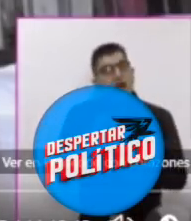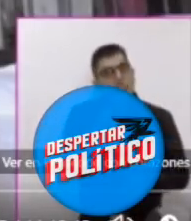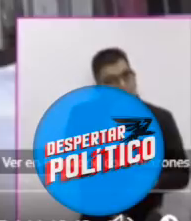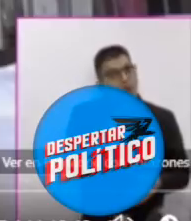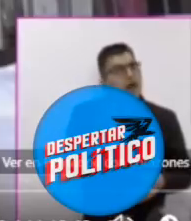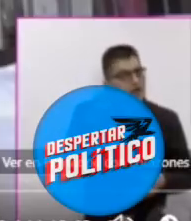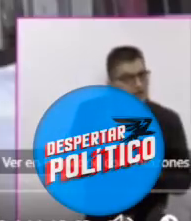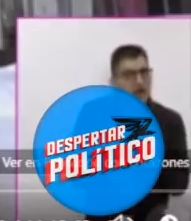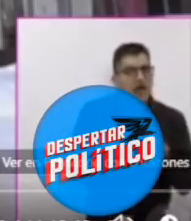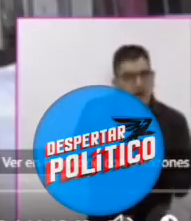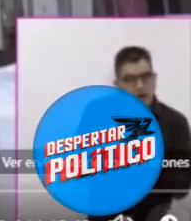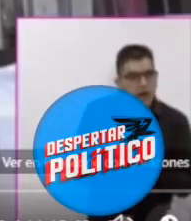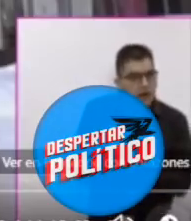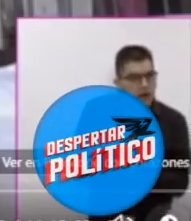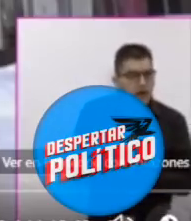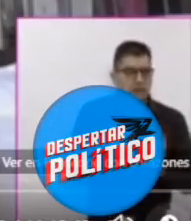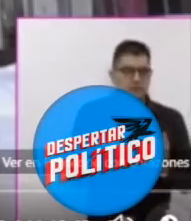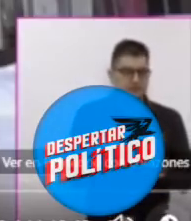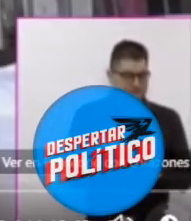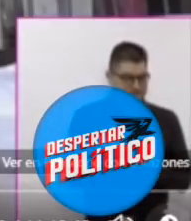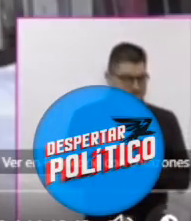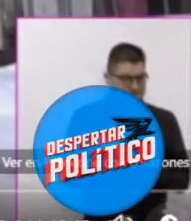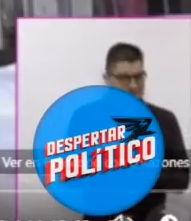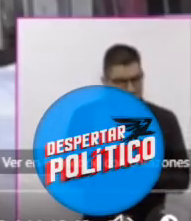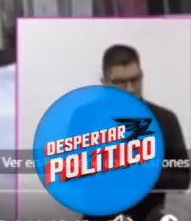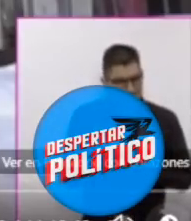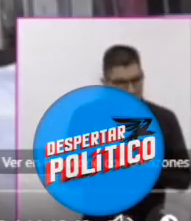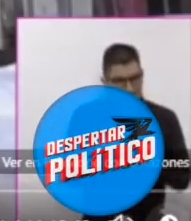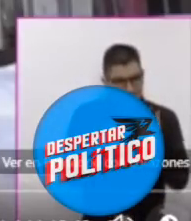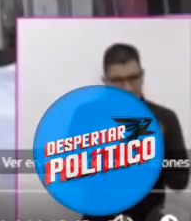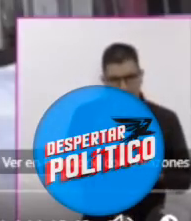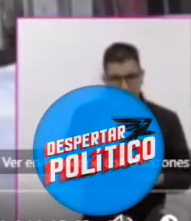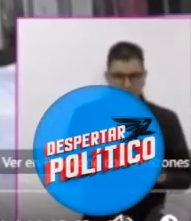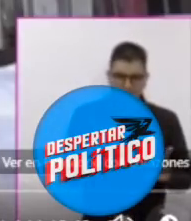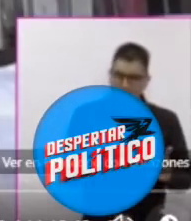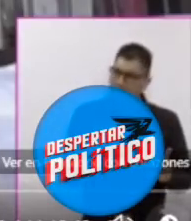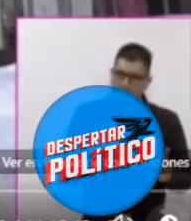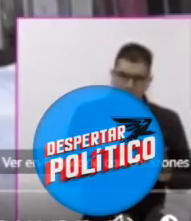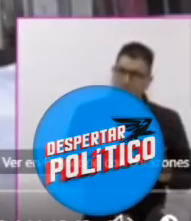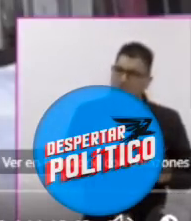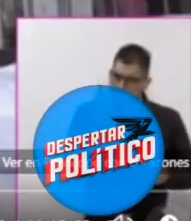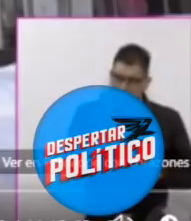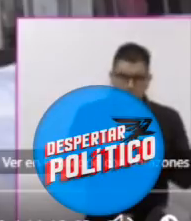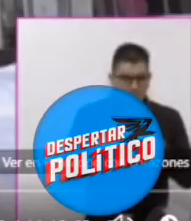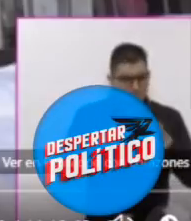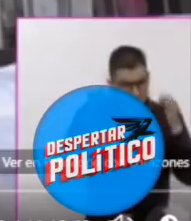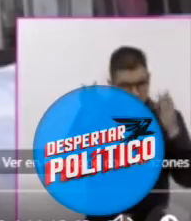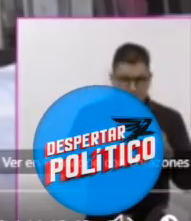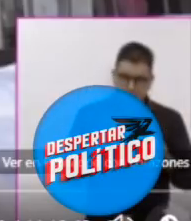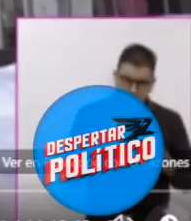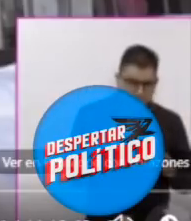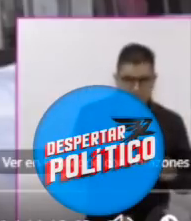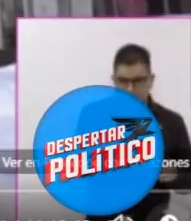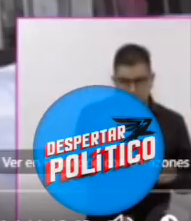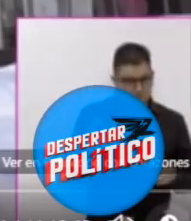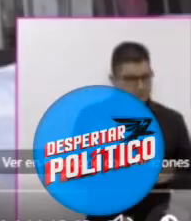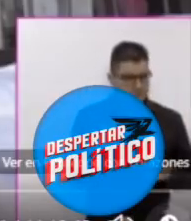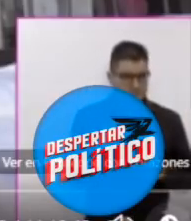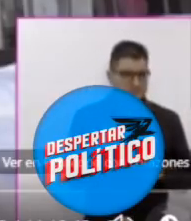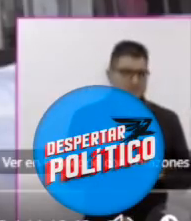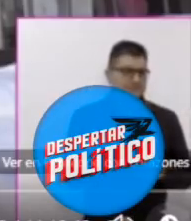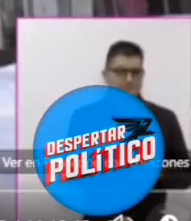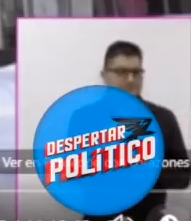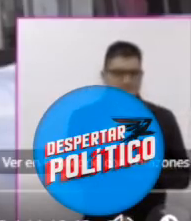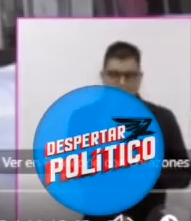pues tiene un grado de cuestiones extraordinarias pero también de imposibilidades